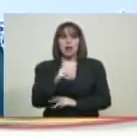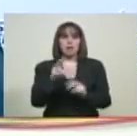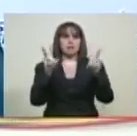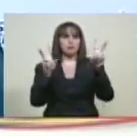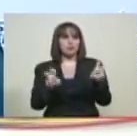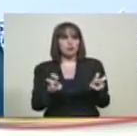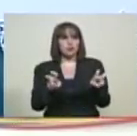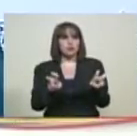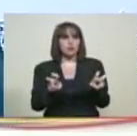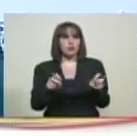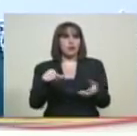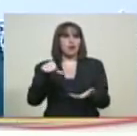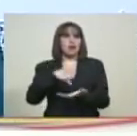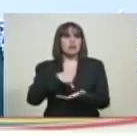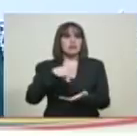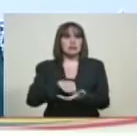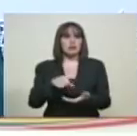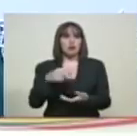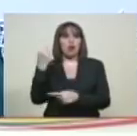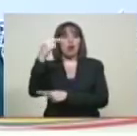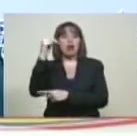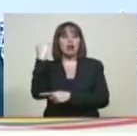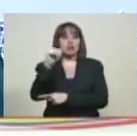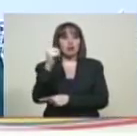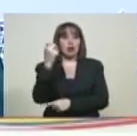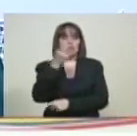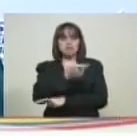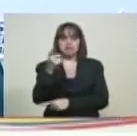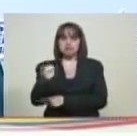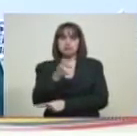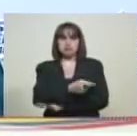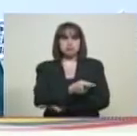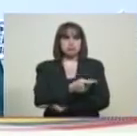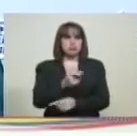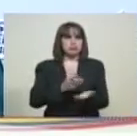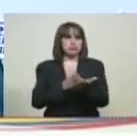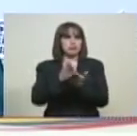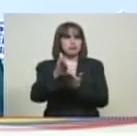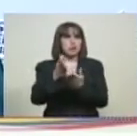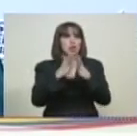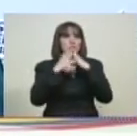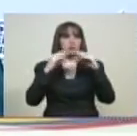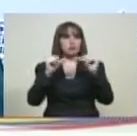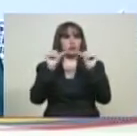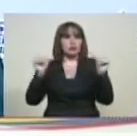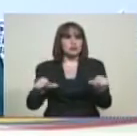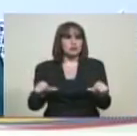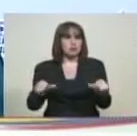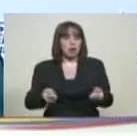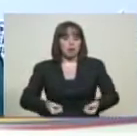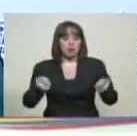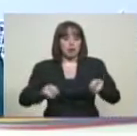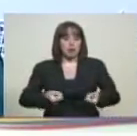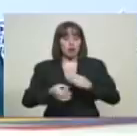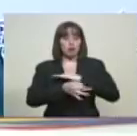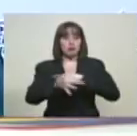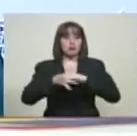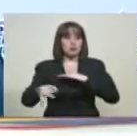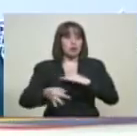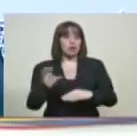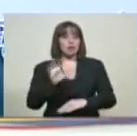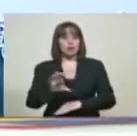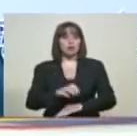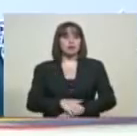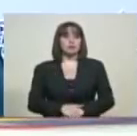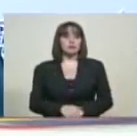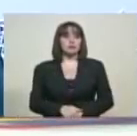de un centro nacional de mando y conducción de todo el sistema de mercados municipales del país